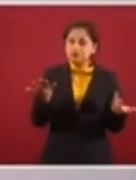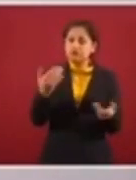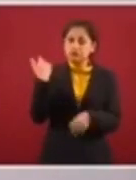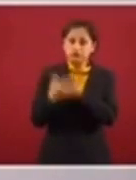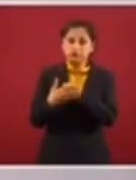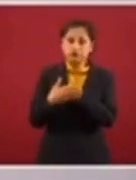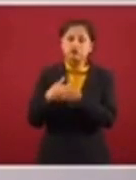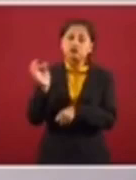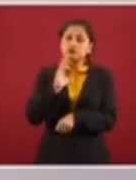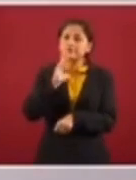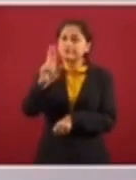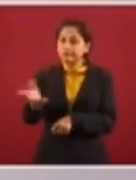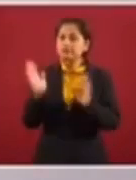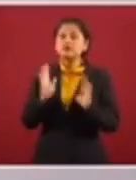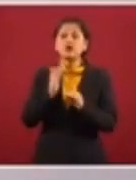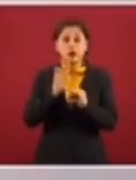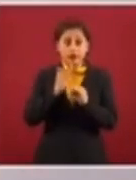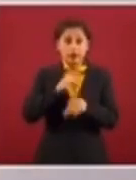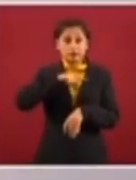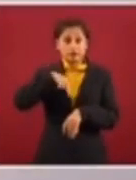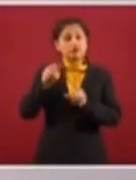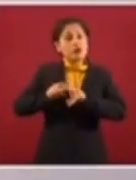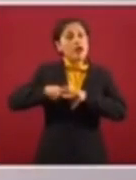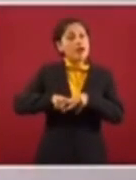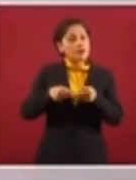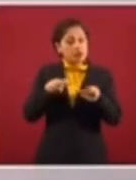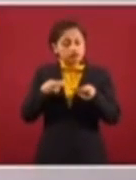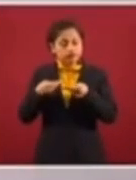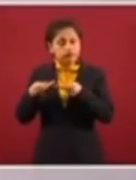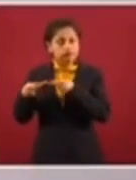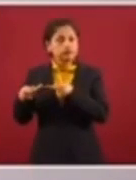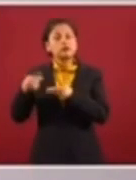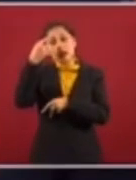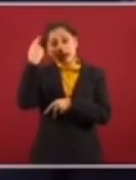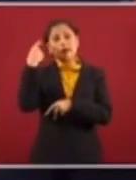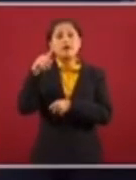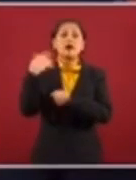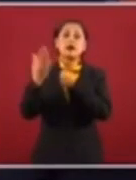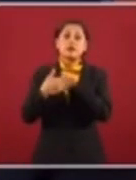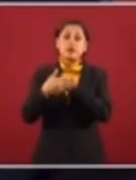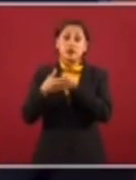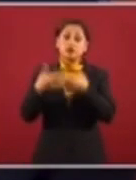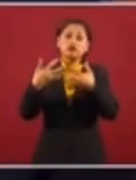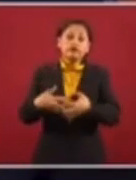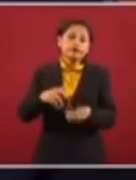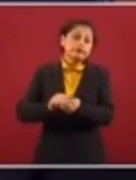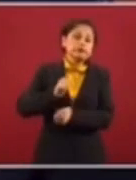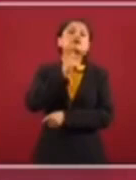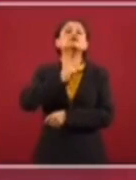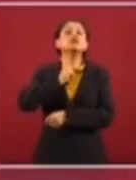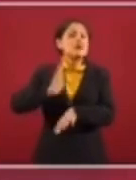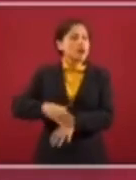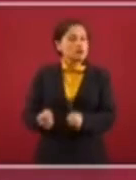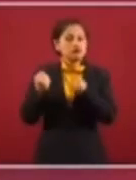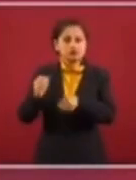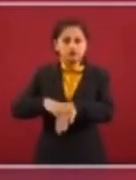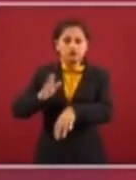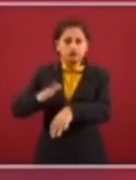vamos a iniciar un plan para reforzar la capacidad de refinación de las